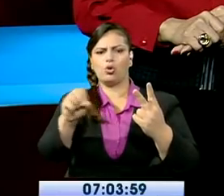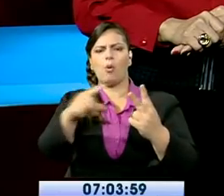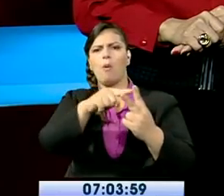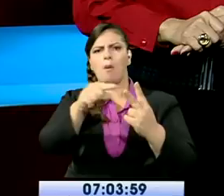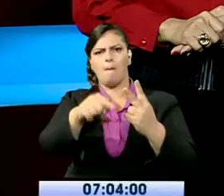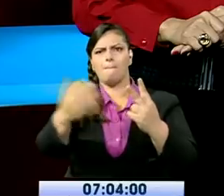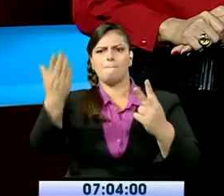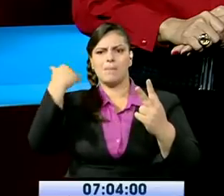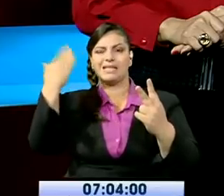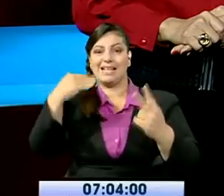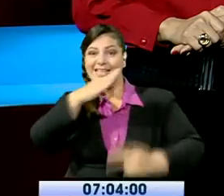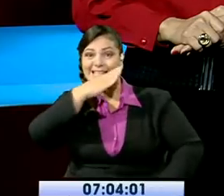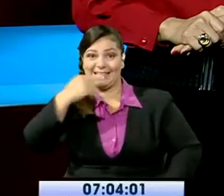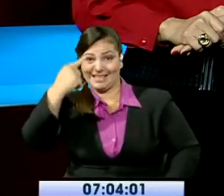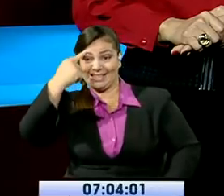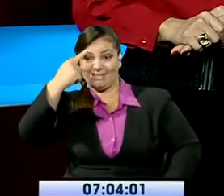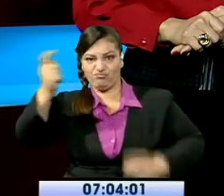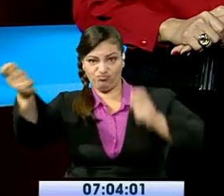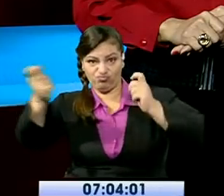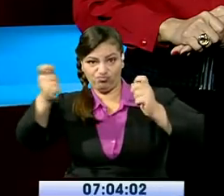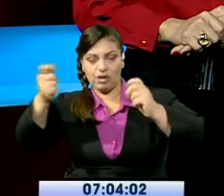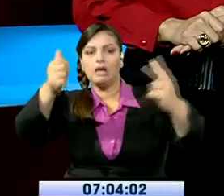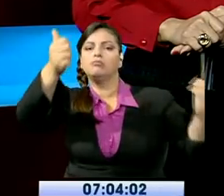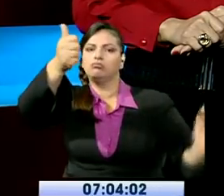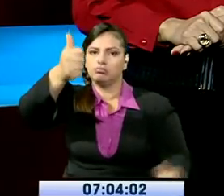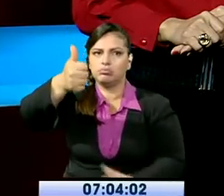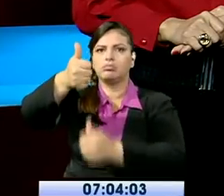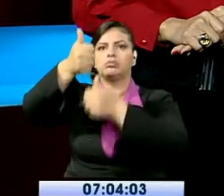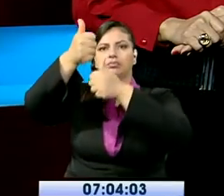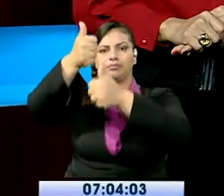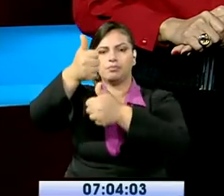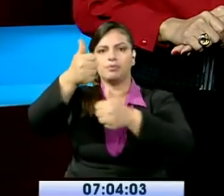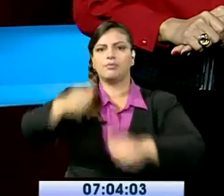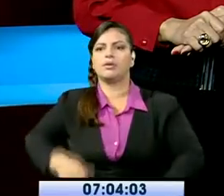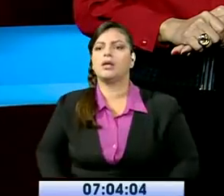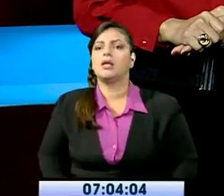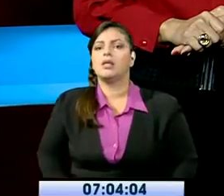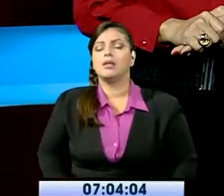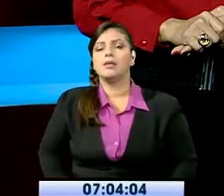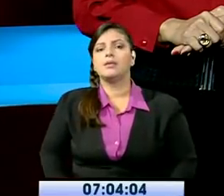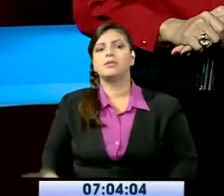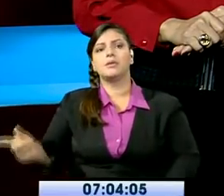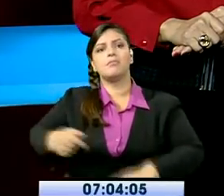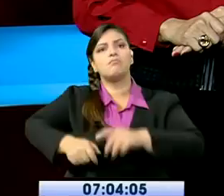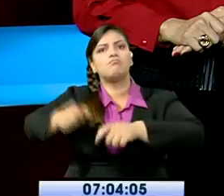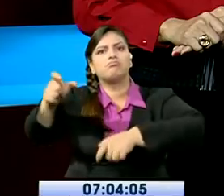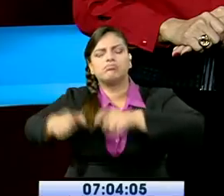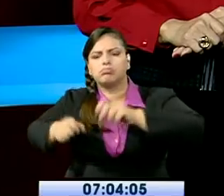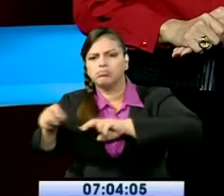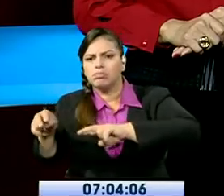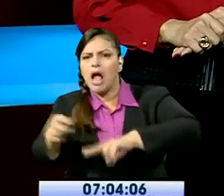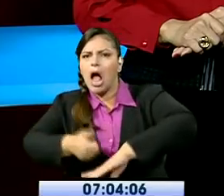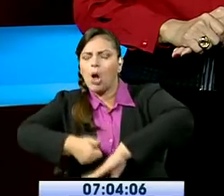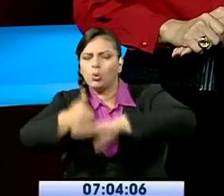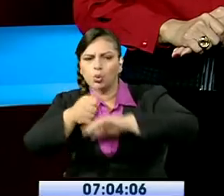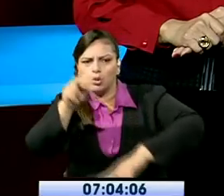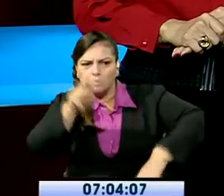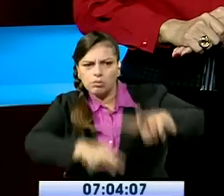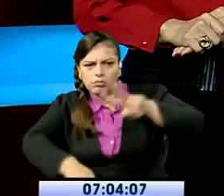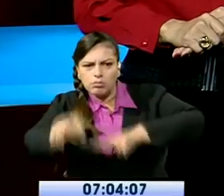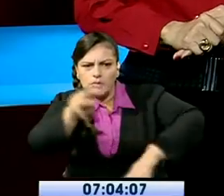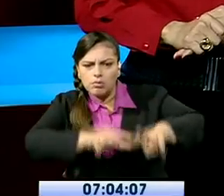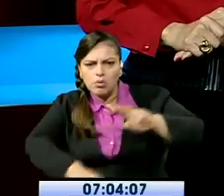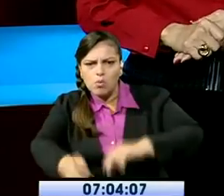de Análisis Financiero que determinó operaciones inusuales por más de 100 millones de dólares a través de sus agencias